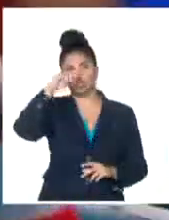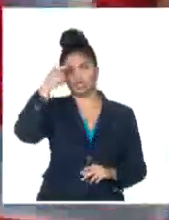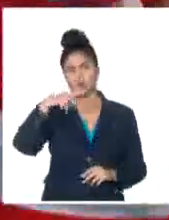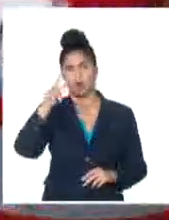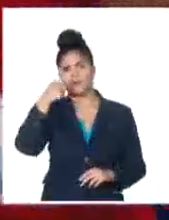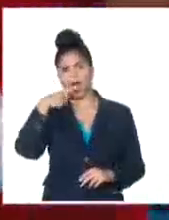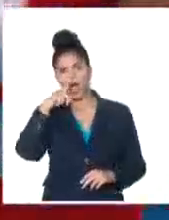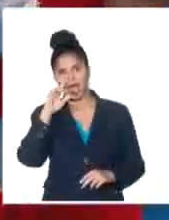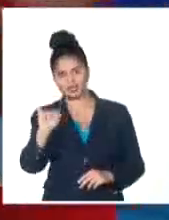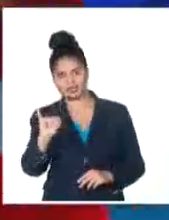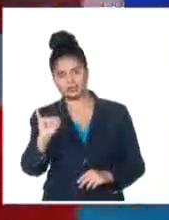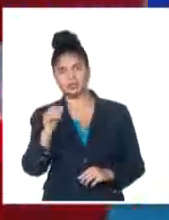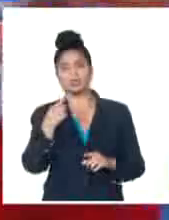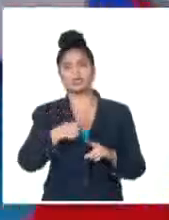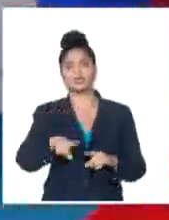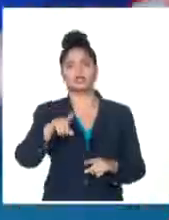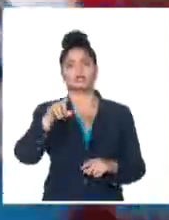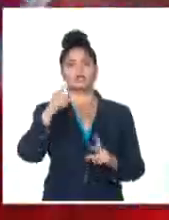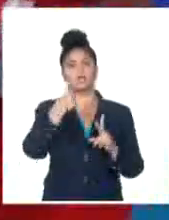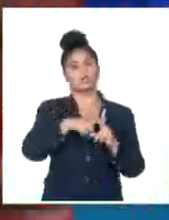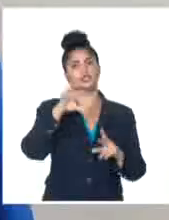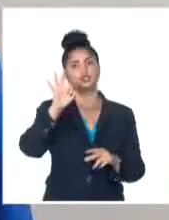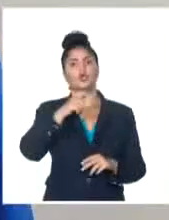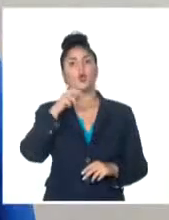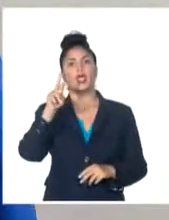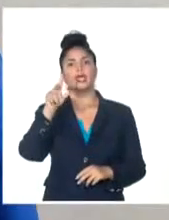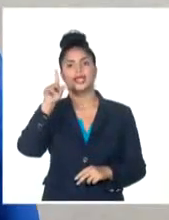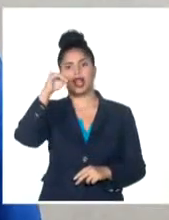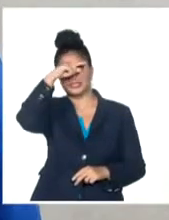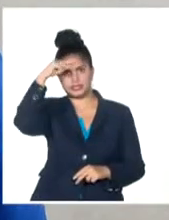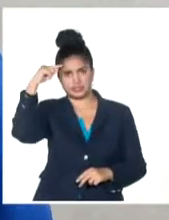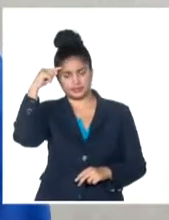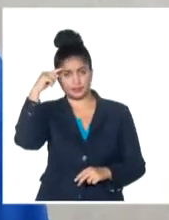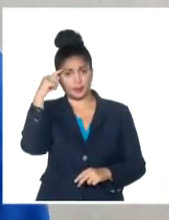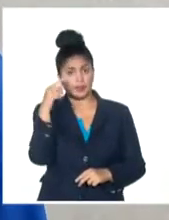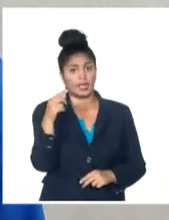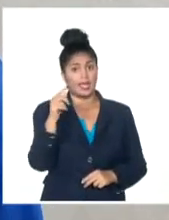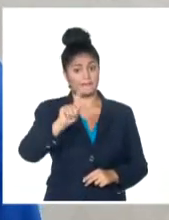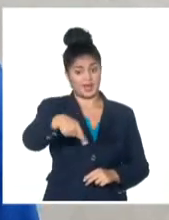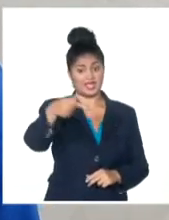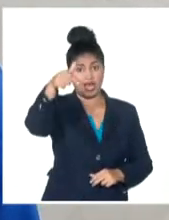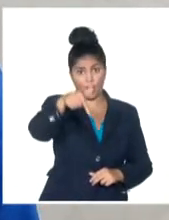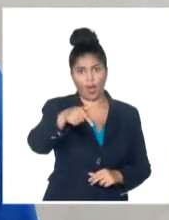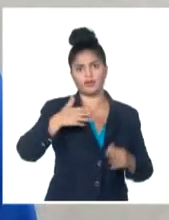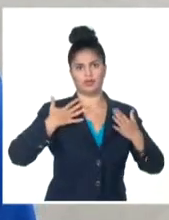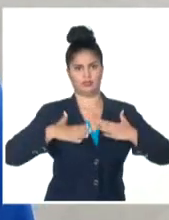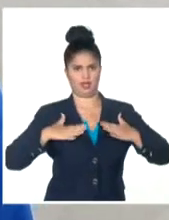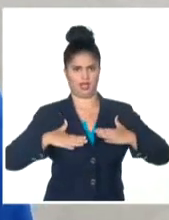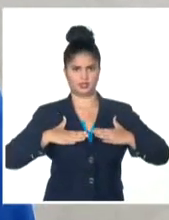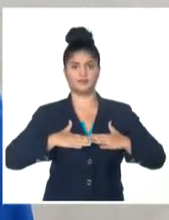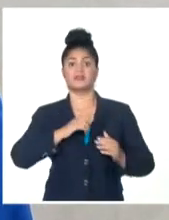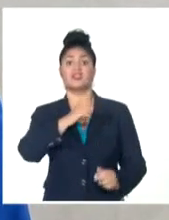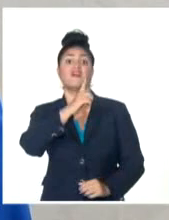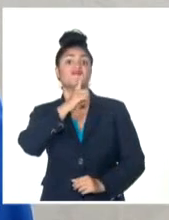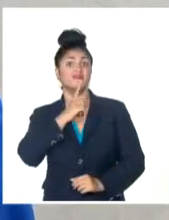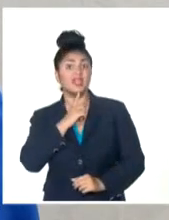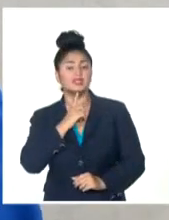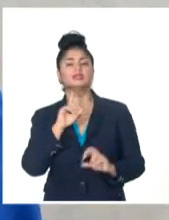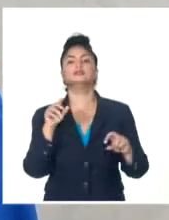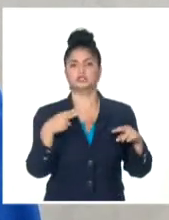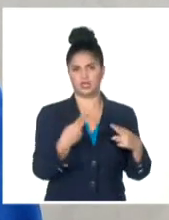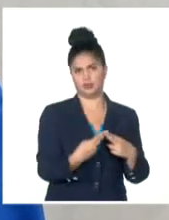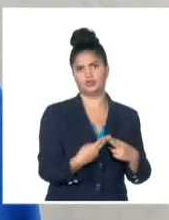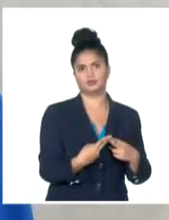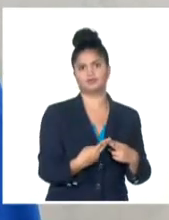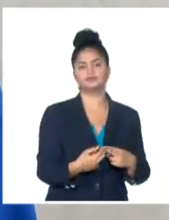y Joenlis Hernández. Este jueves, día de descanso, y ya el viernes tendremos las semifinales, donde